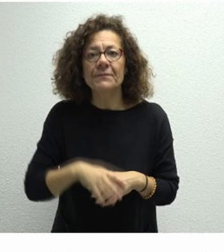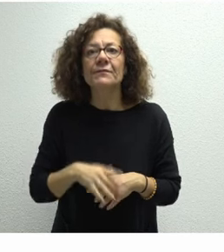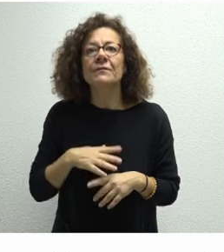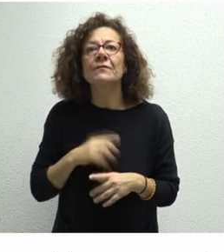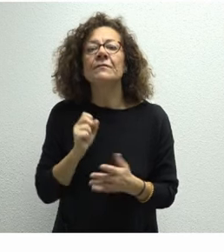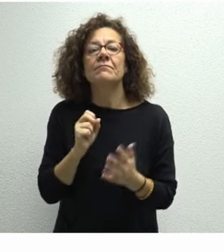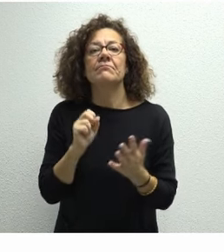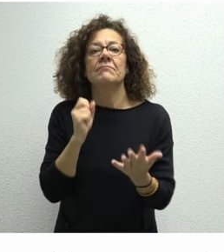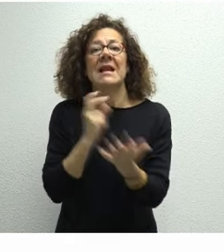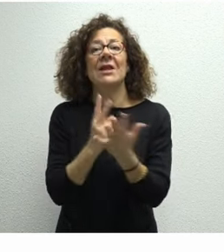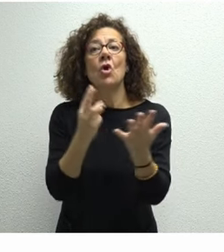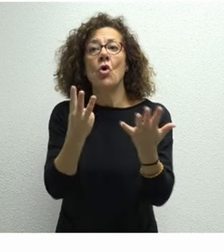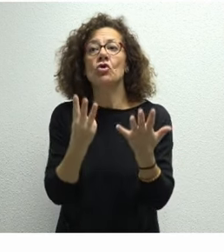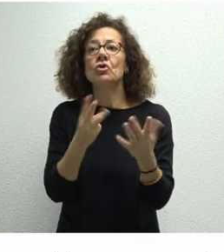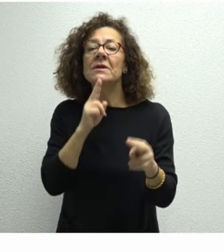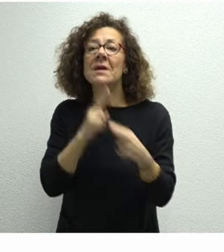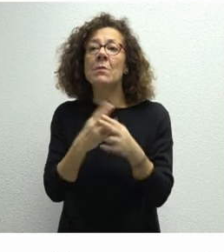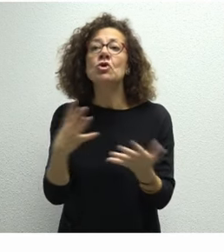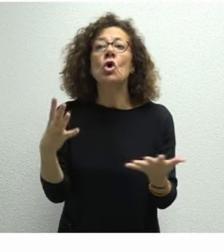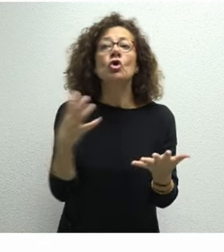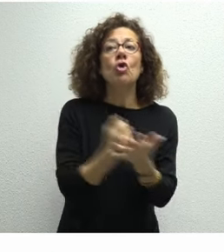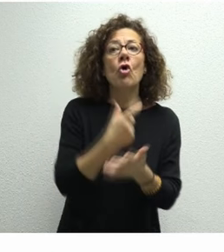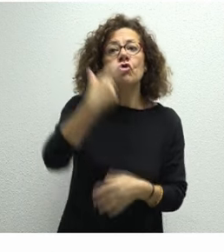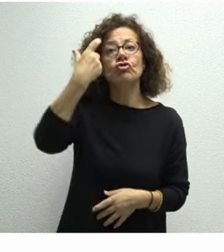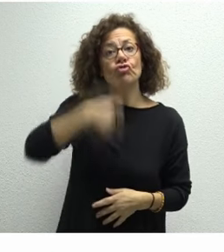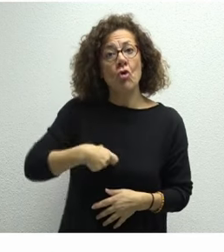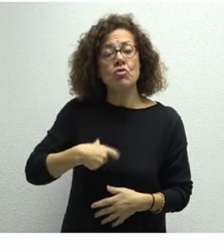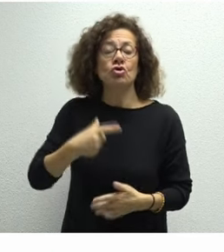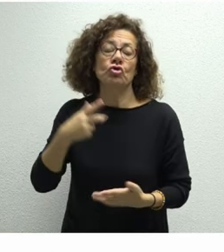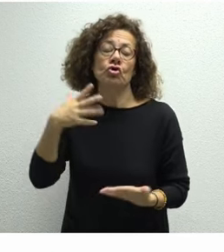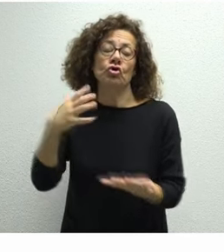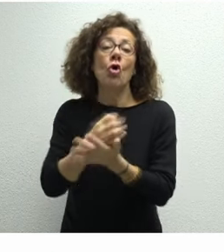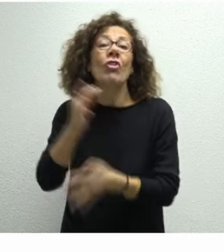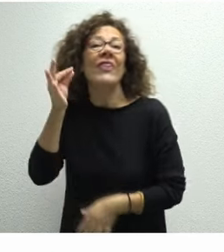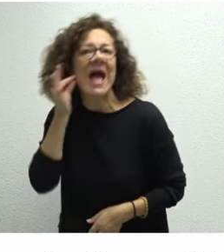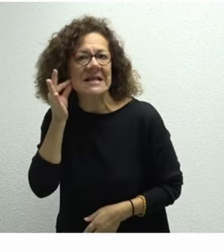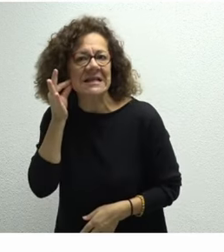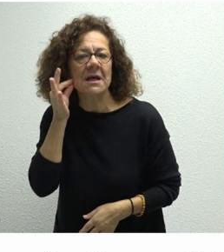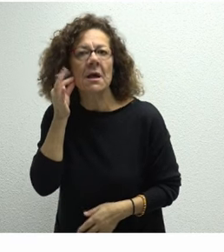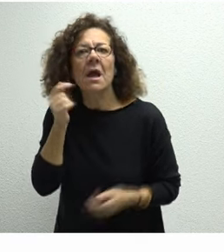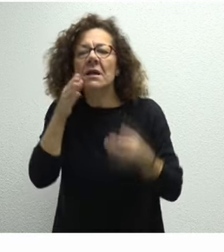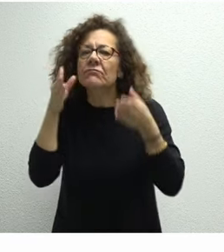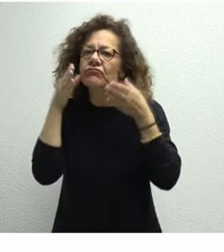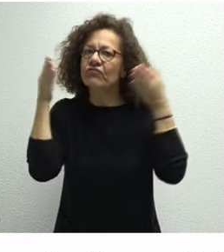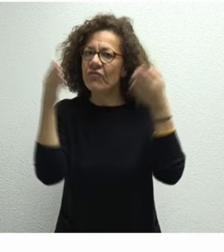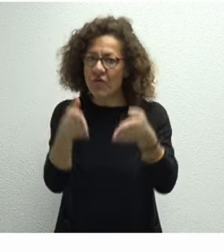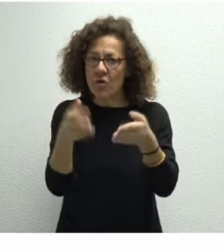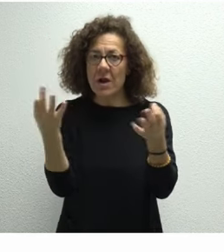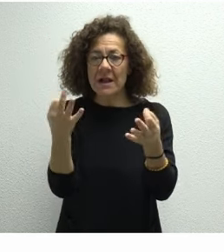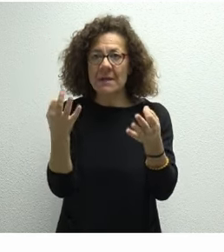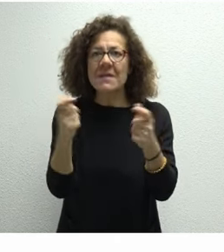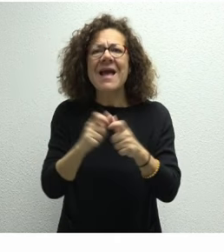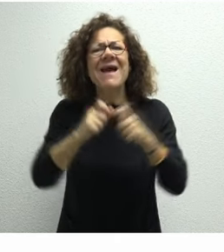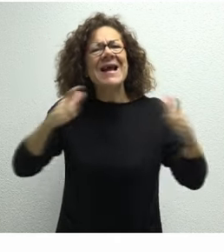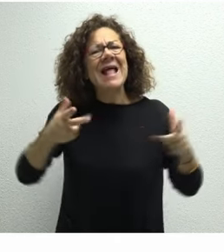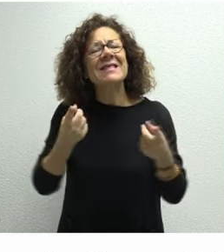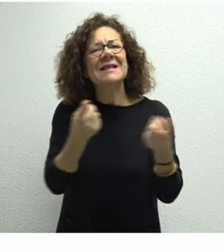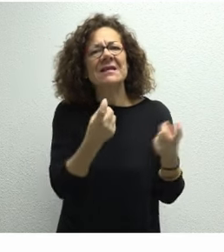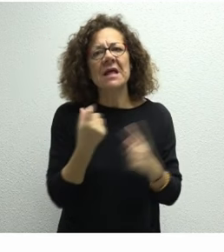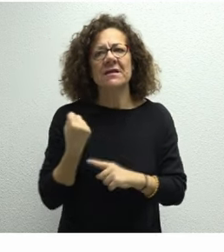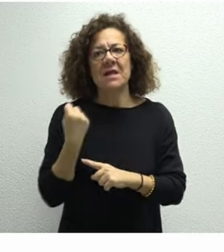reto número ocho que llamamos de todos somos todas que conoceréis sobradamente y que pone el foco sobre las grandes necesidades